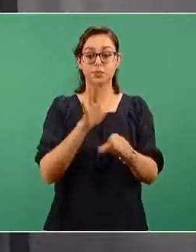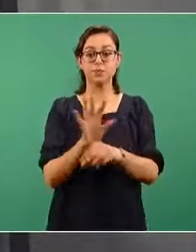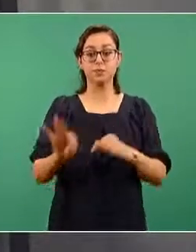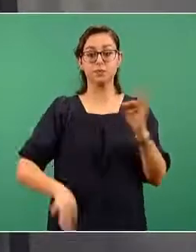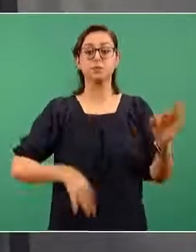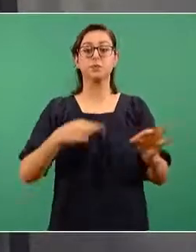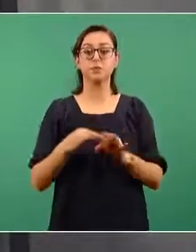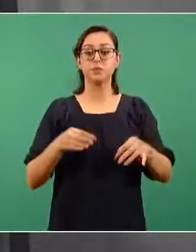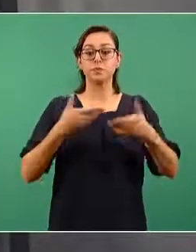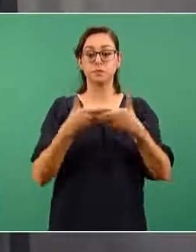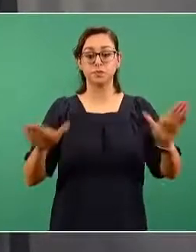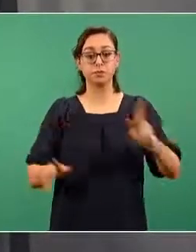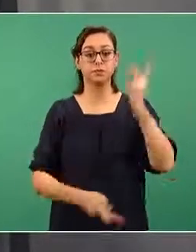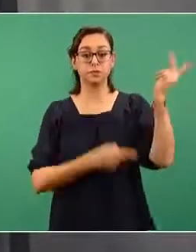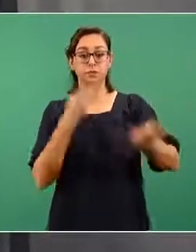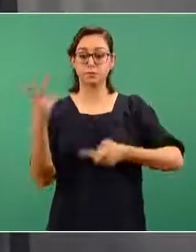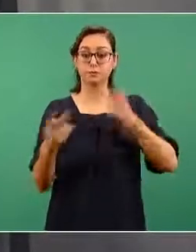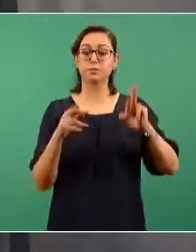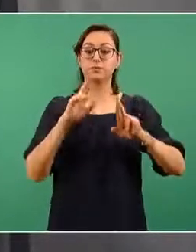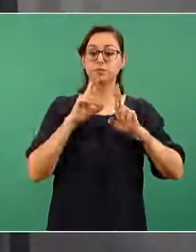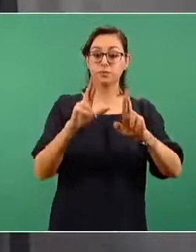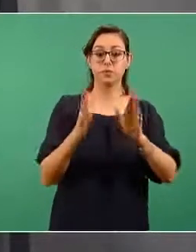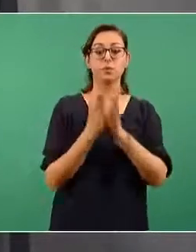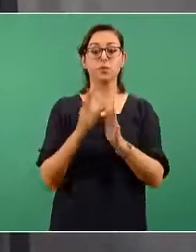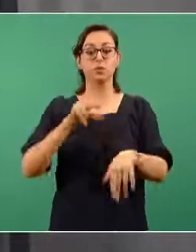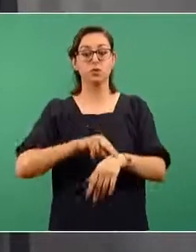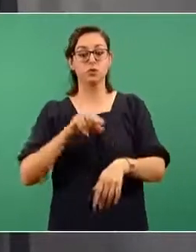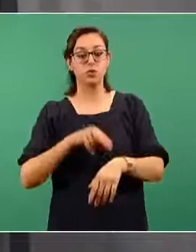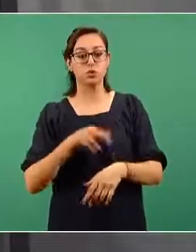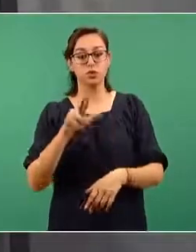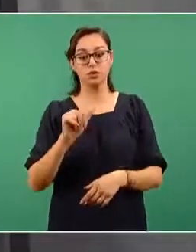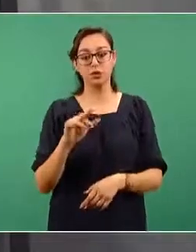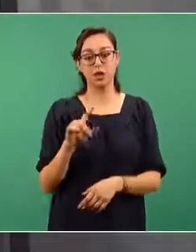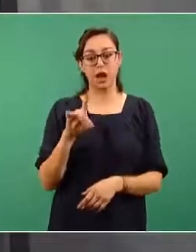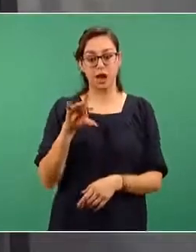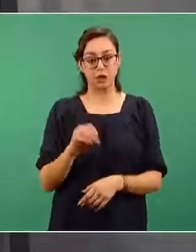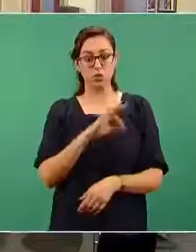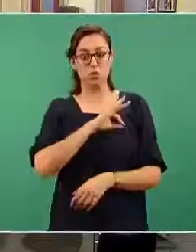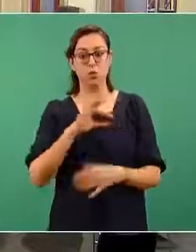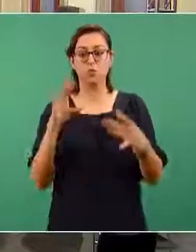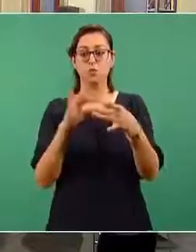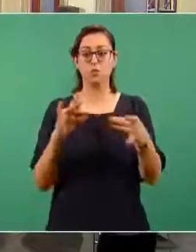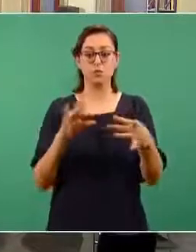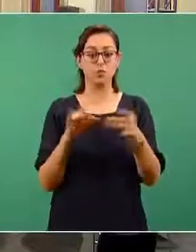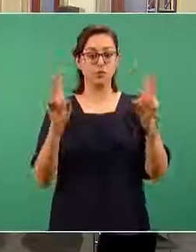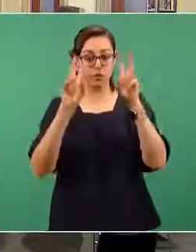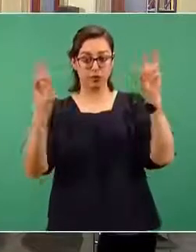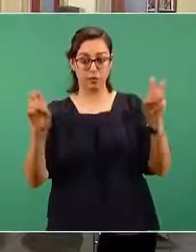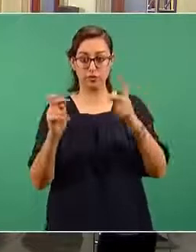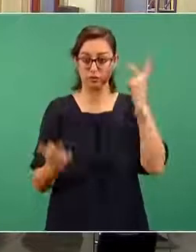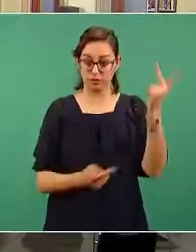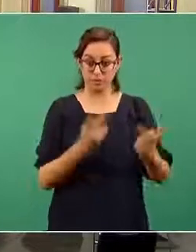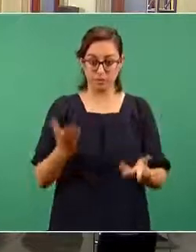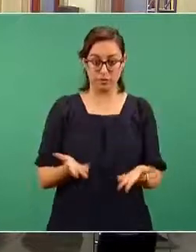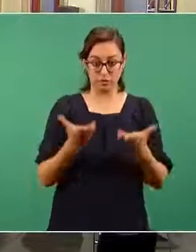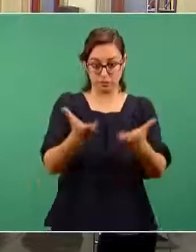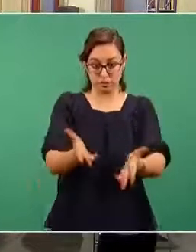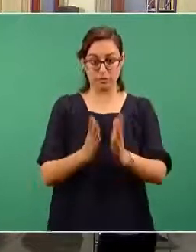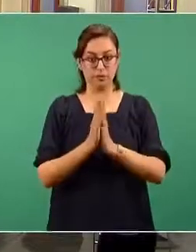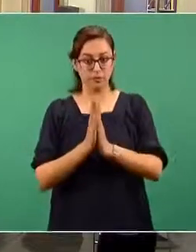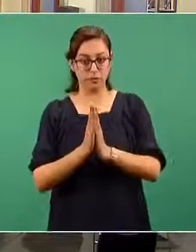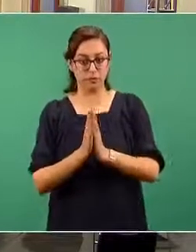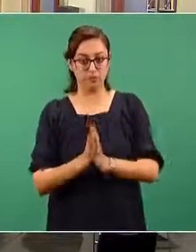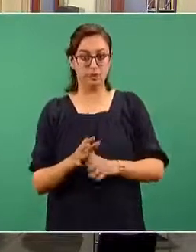a preguntas y comentarios. Le pido al doctor Ricardo Cortés si es tan amable de conducir la sesión de preguntas. Muchísimas